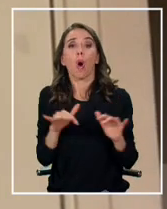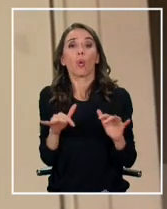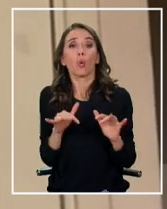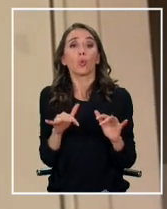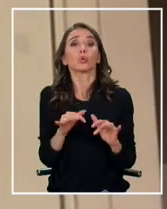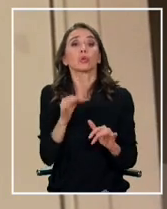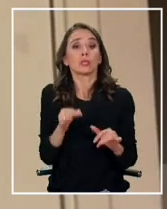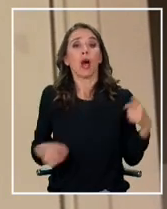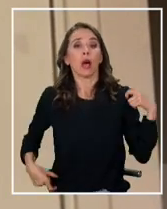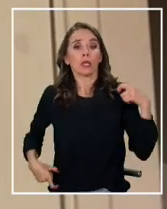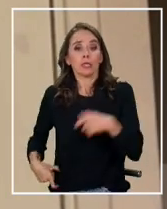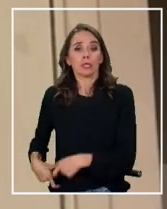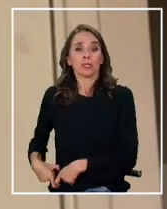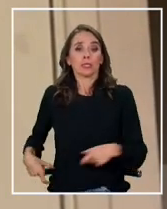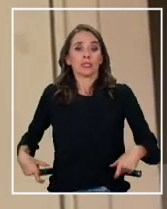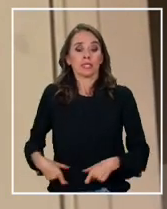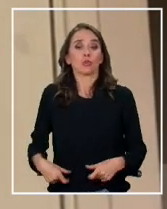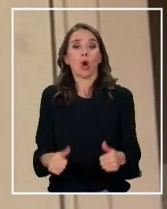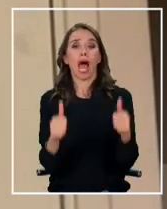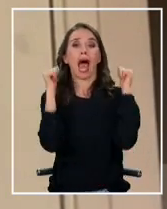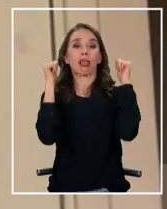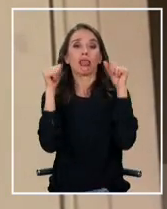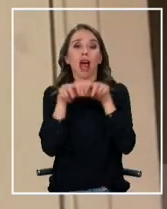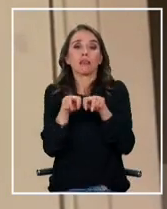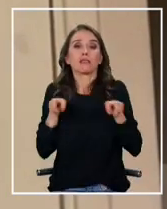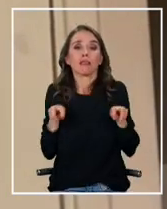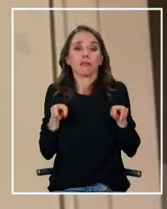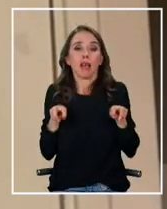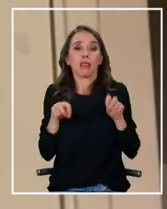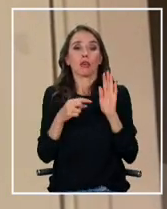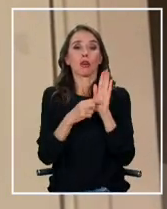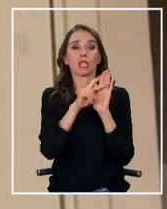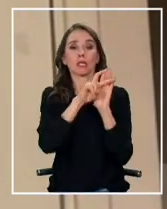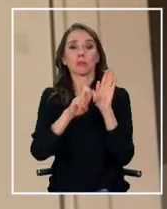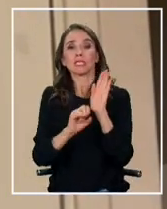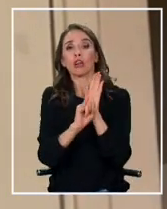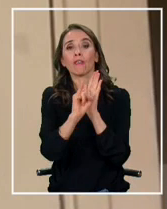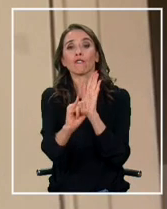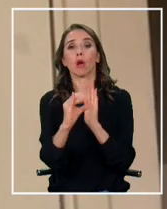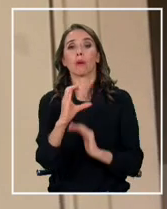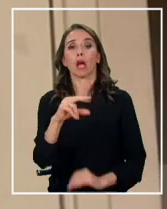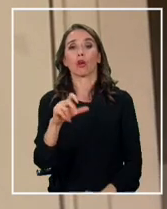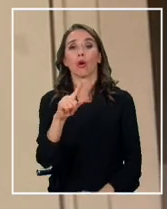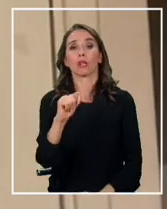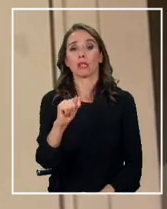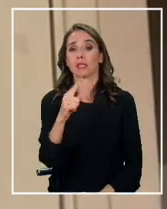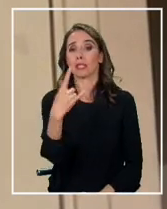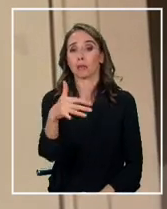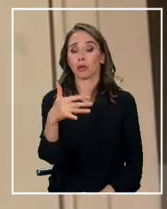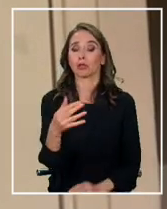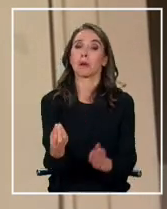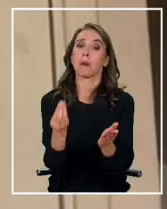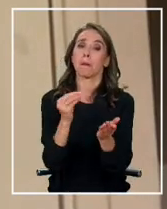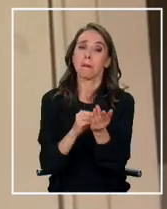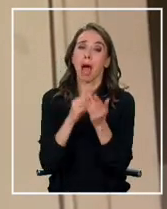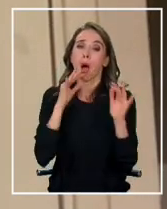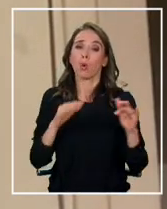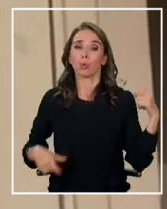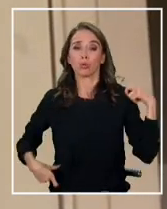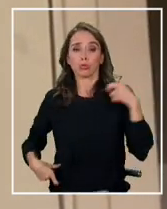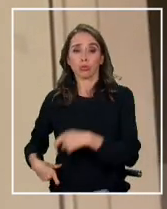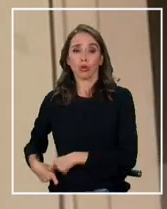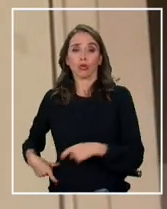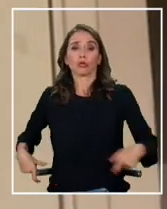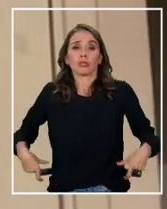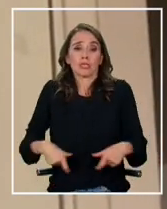el cinturón de seguridad en las plazas traseras de los vehículos, de acuerdo a un estudio de CONACET. Es indispensable que aumentemos el uso de este